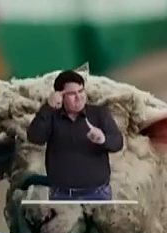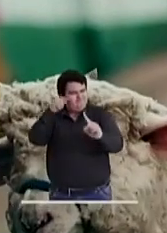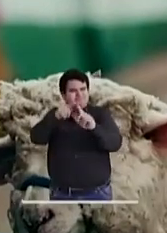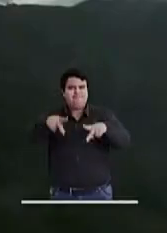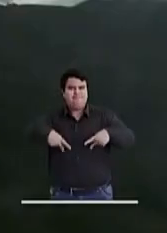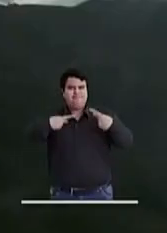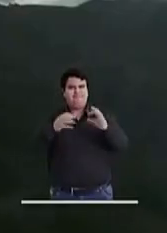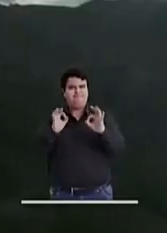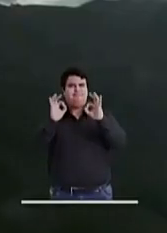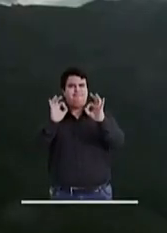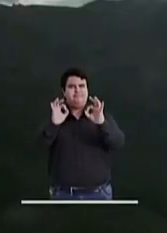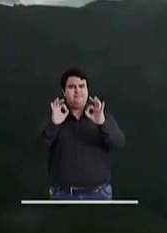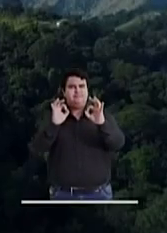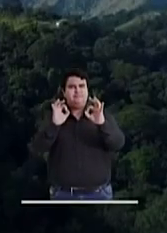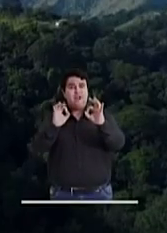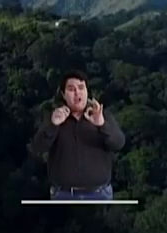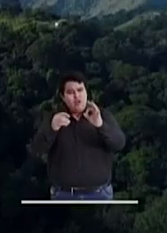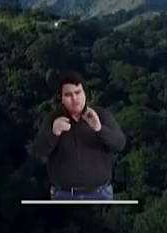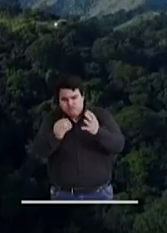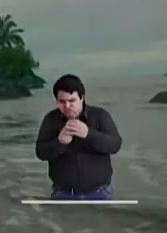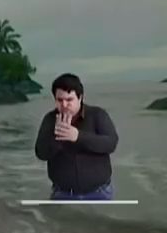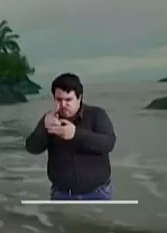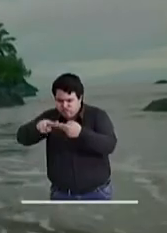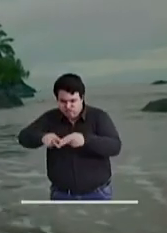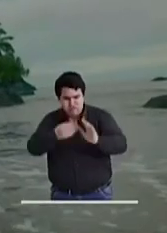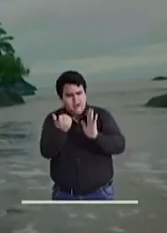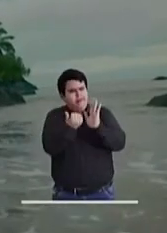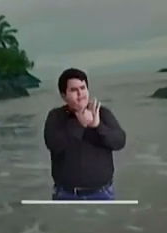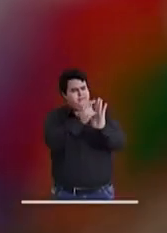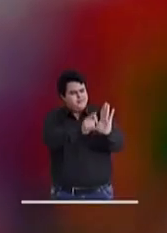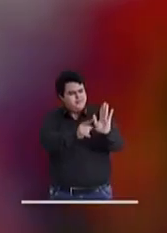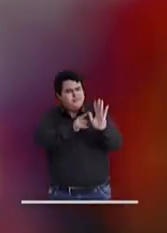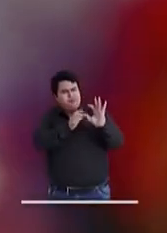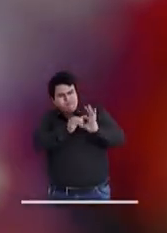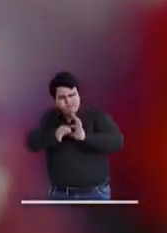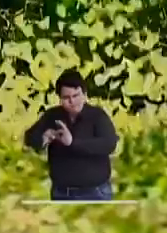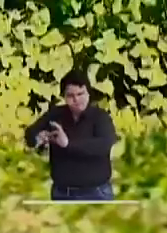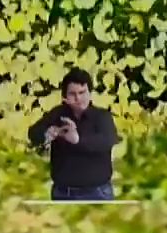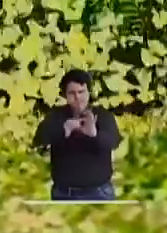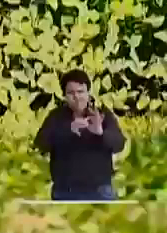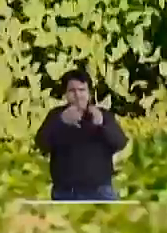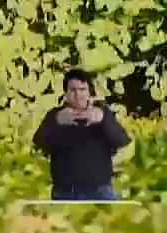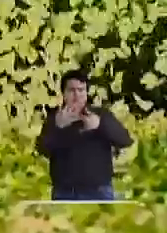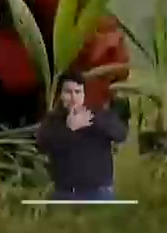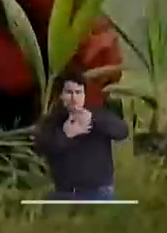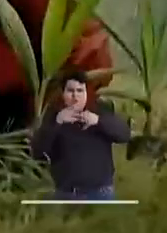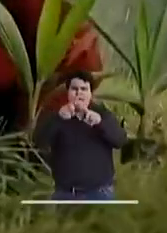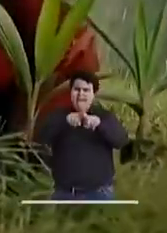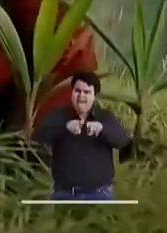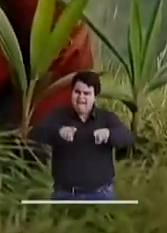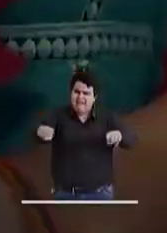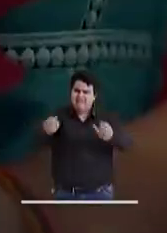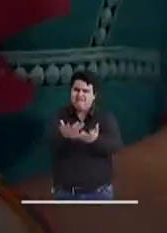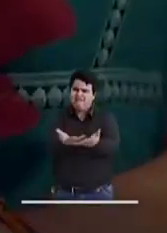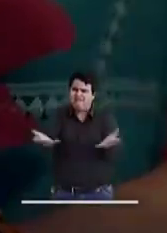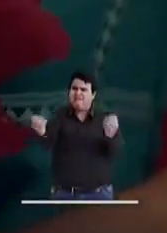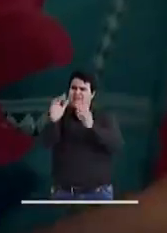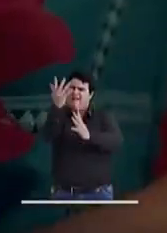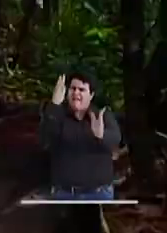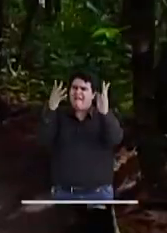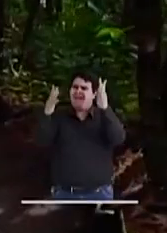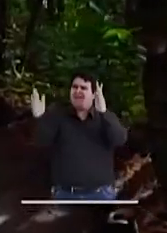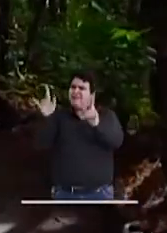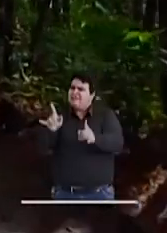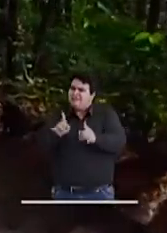último punto, es una promoción más, mucho más consciente, que cuando uno vaya a estos territorios, uno está encontrando una